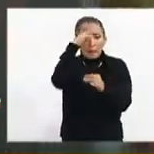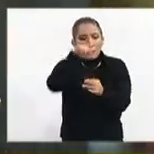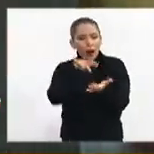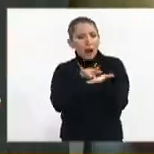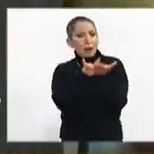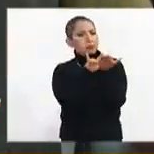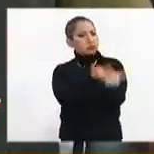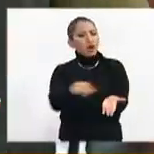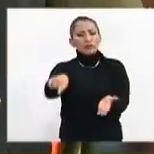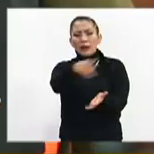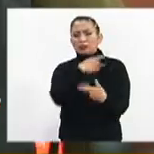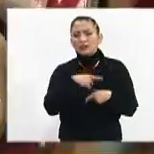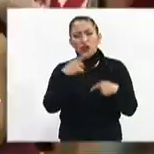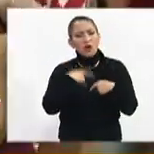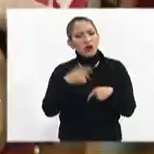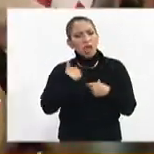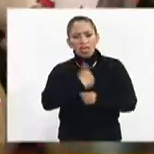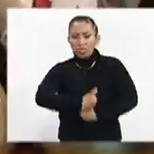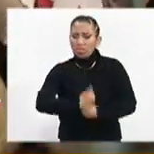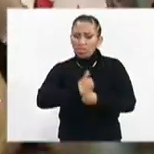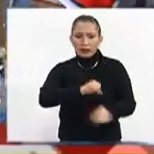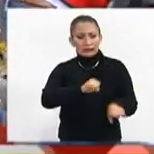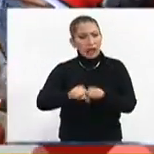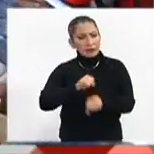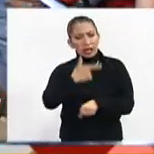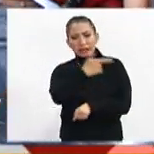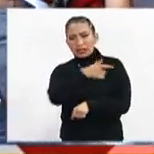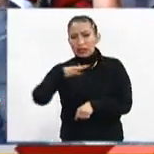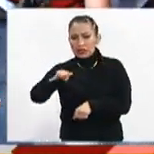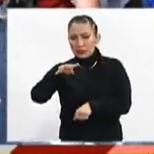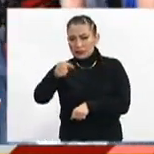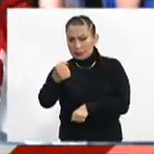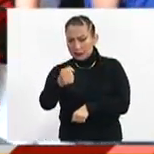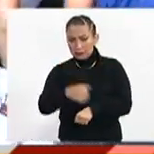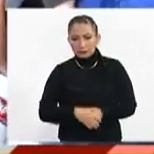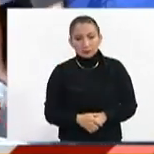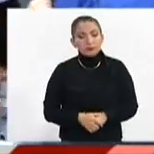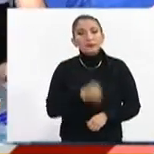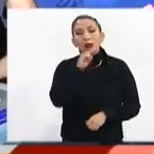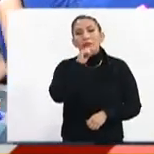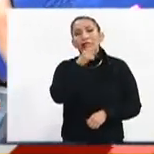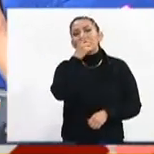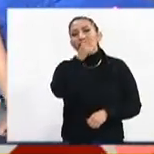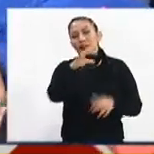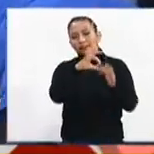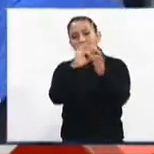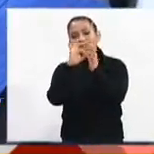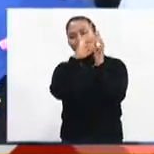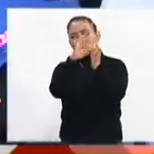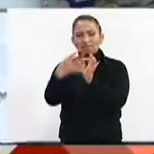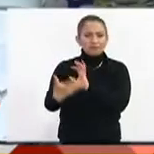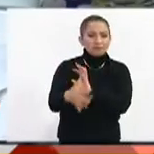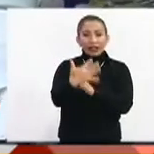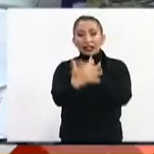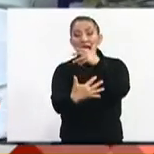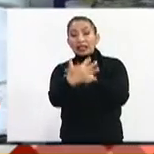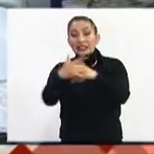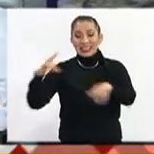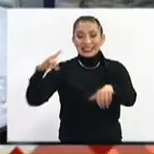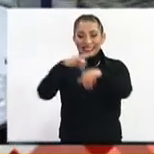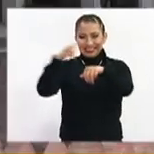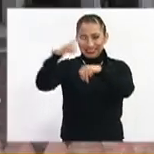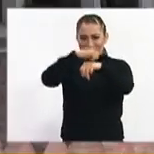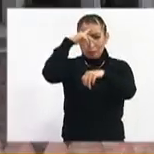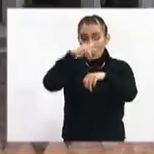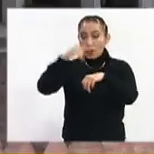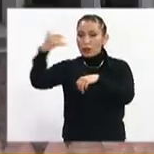apoyar a los damnificados de los terremotos del 7 y 19 de septiembre. También estableció alianzas con al menos 15 aerolíneas